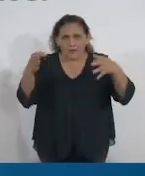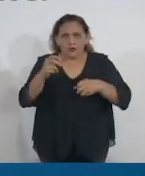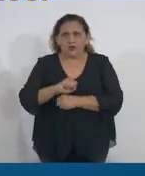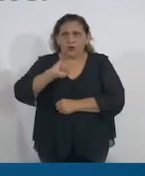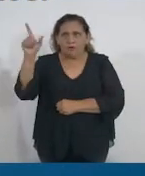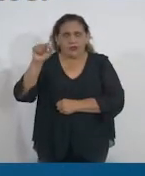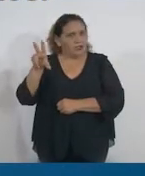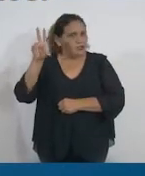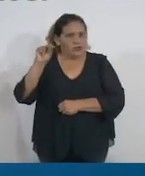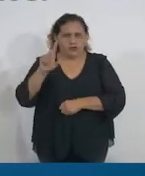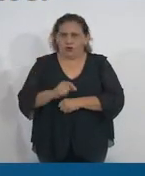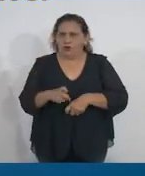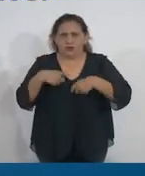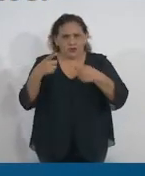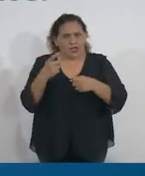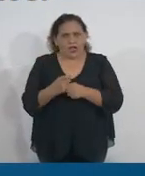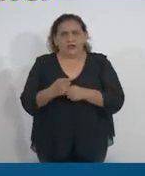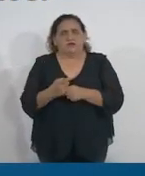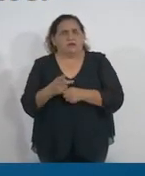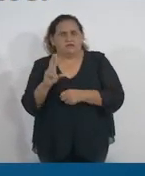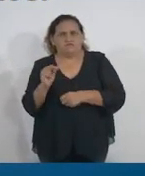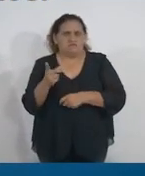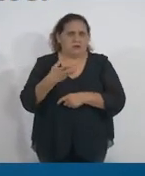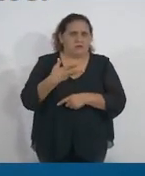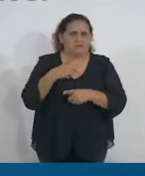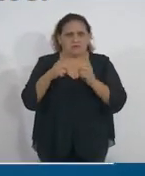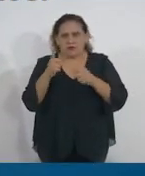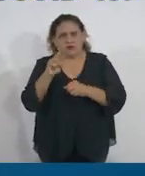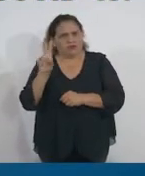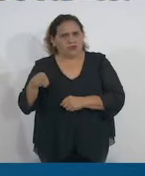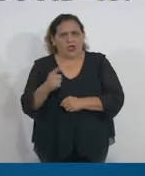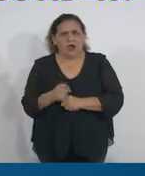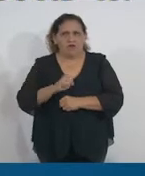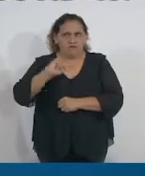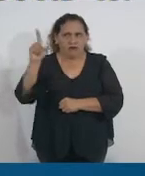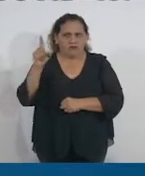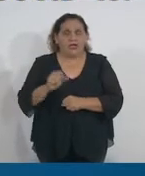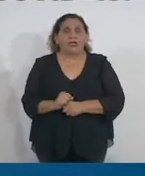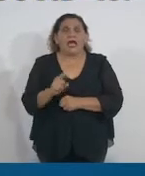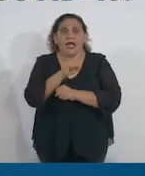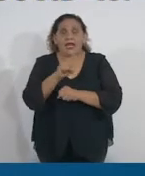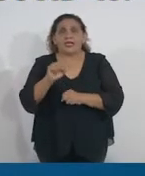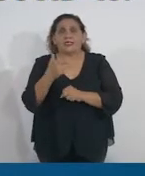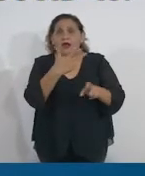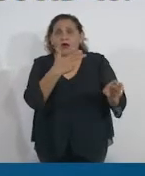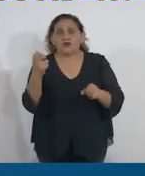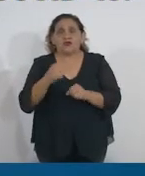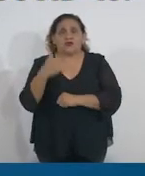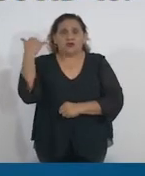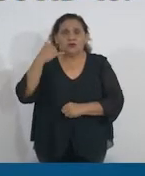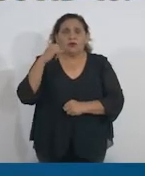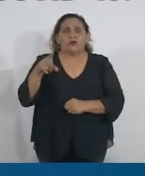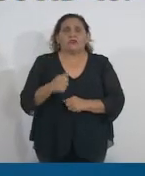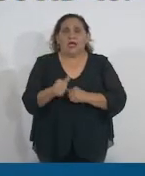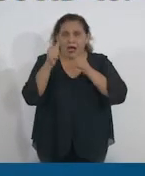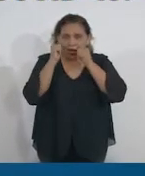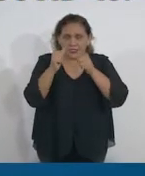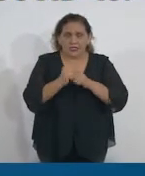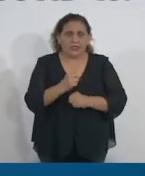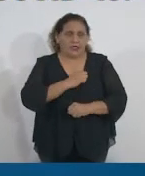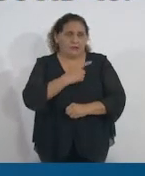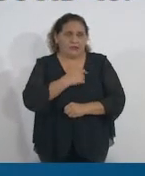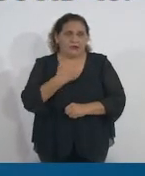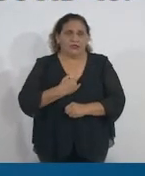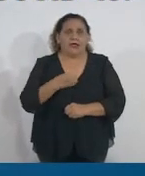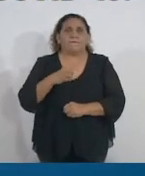audios con contenido falso que no provenga de fuentes oficiales. En la línea telefónica 800 Yucatán se atiende en español